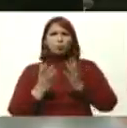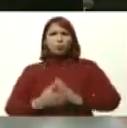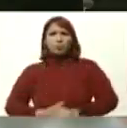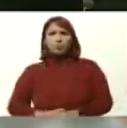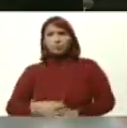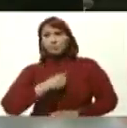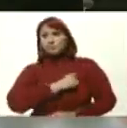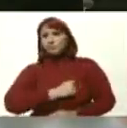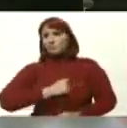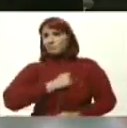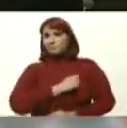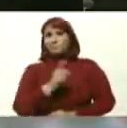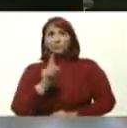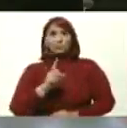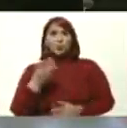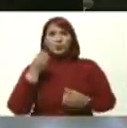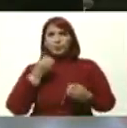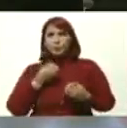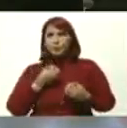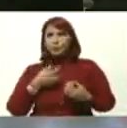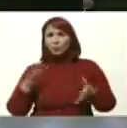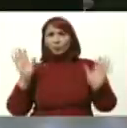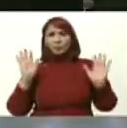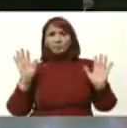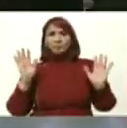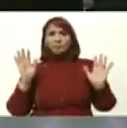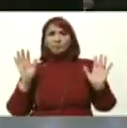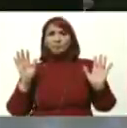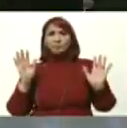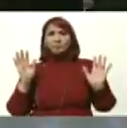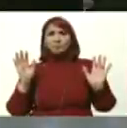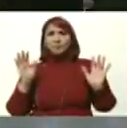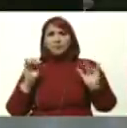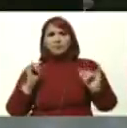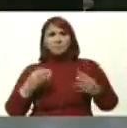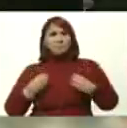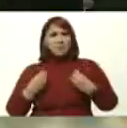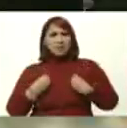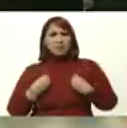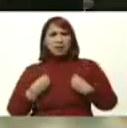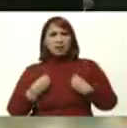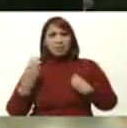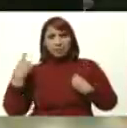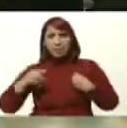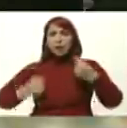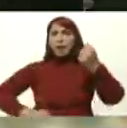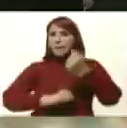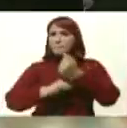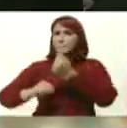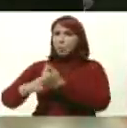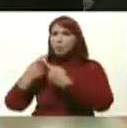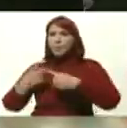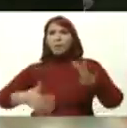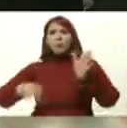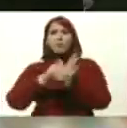y que lamentablemente no les fue tan bien como pensaban, tienen nuestro apoyo para regresar a Venezuela.